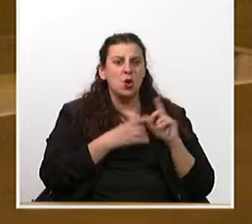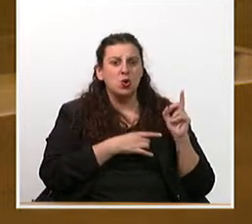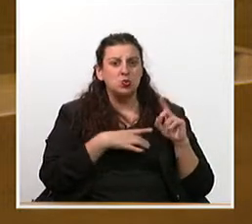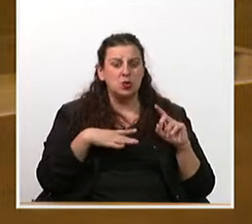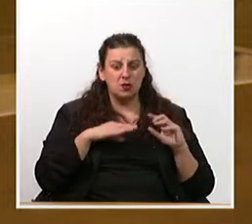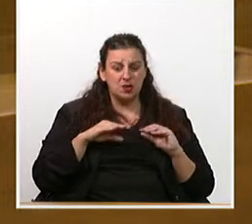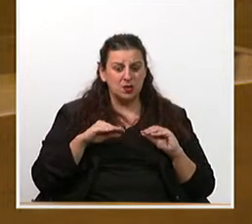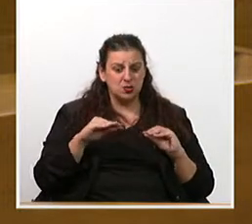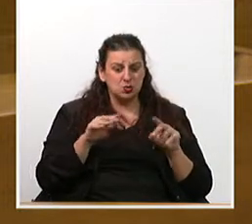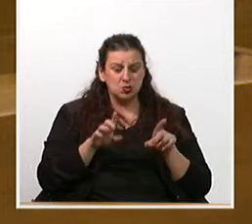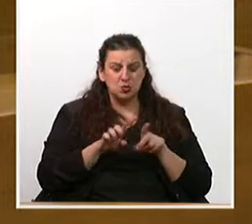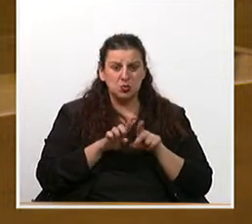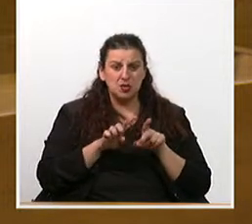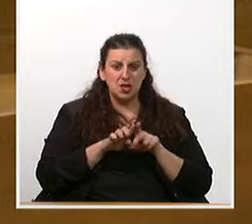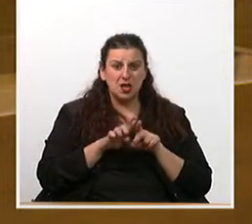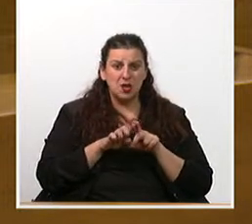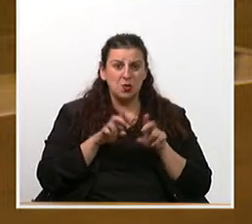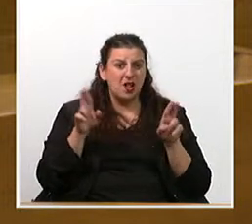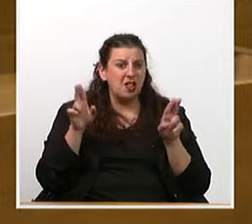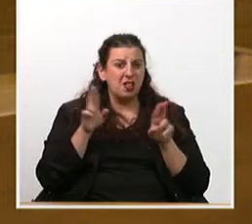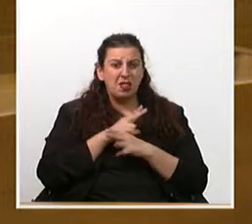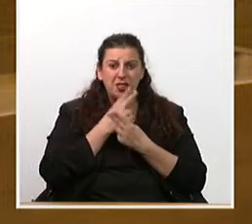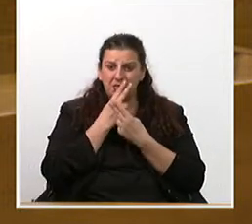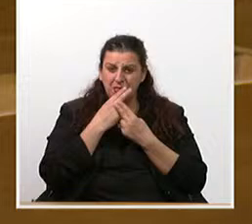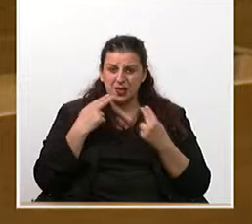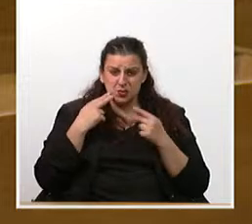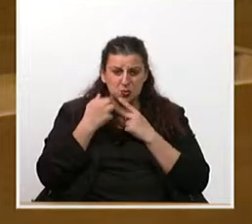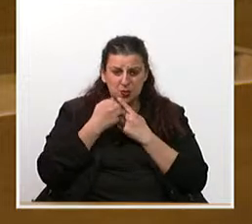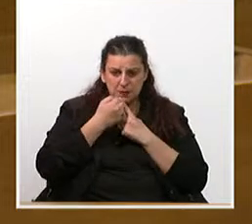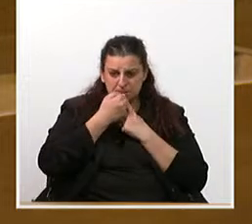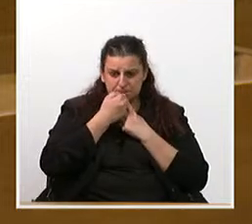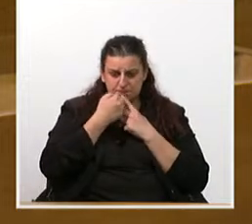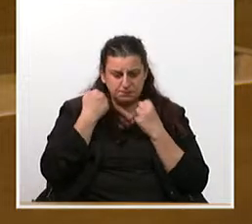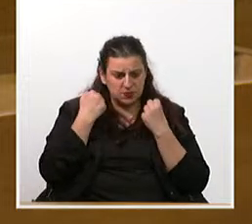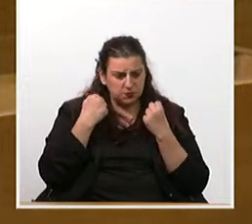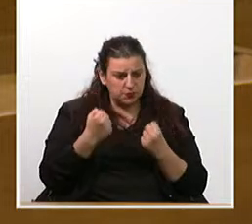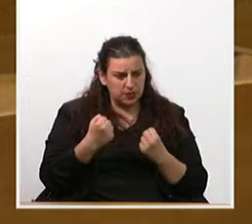ni men que el bl de la censura represora